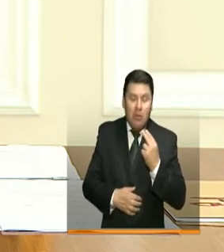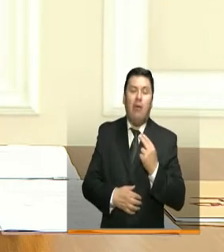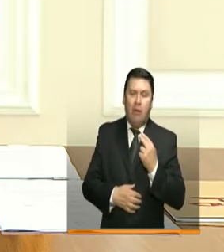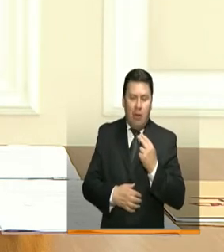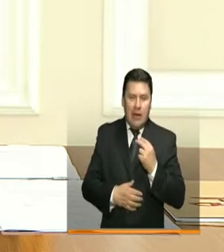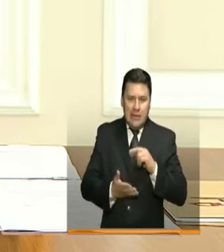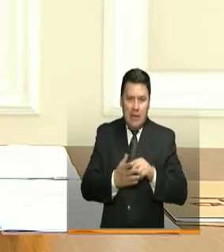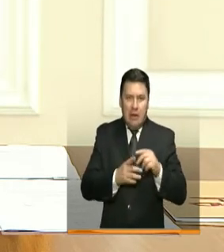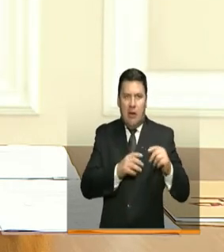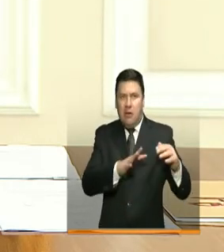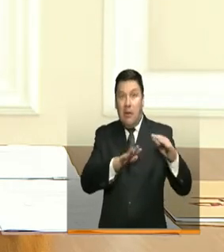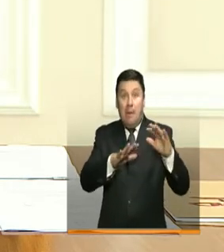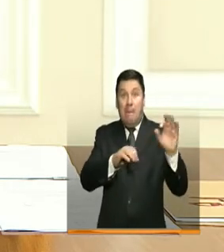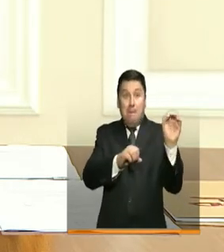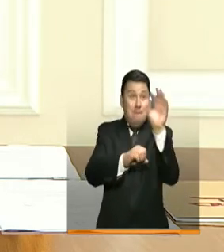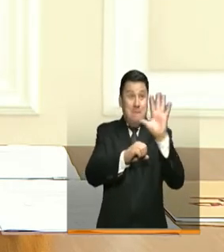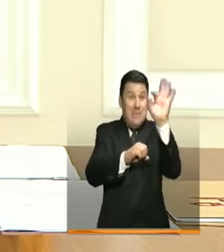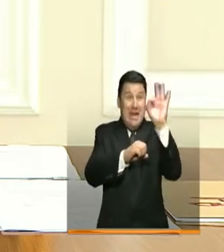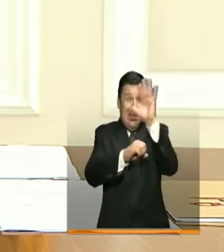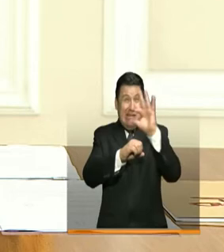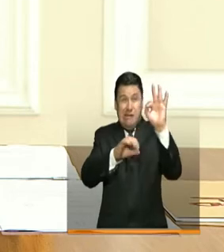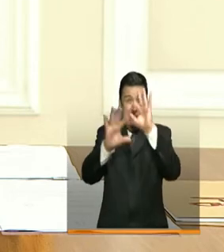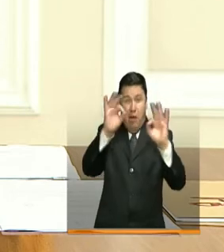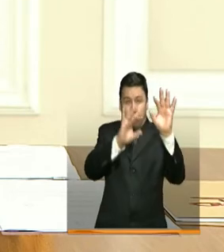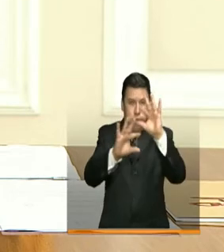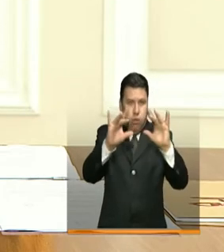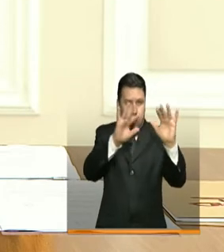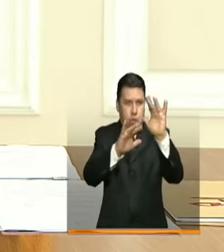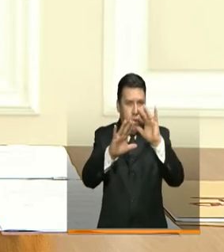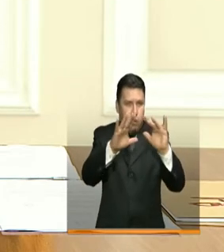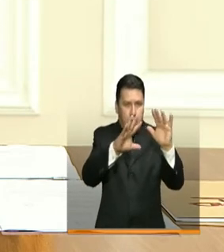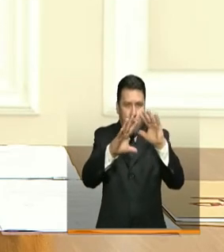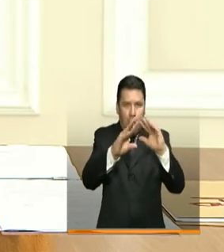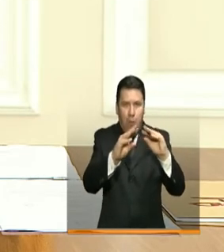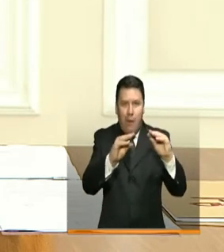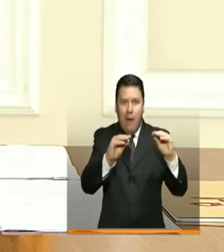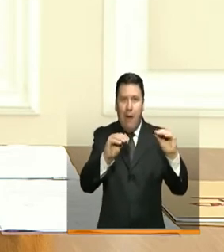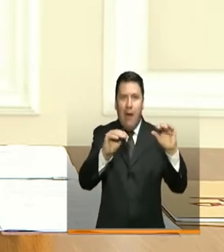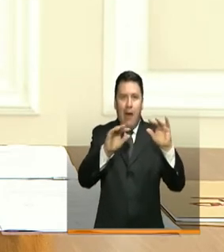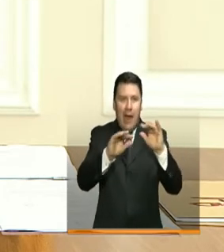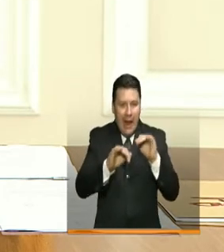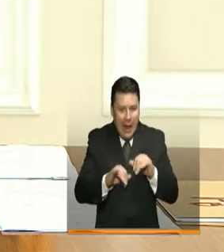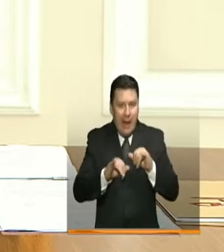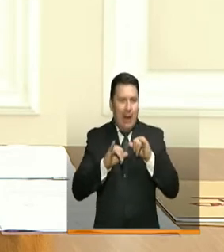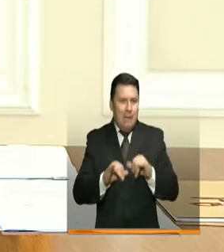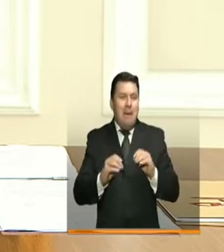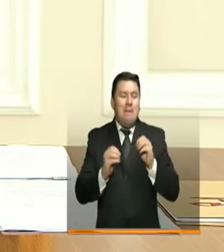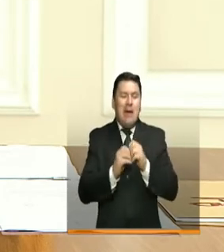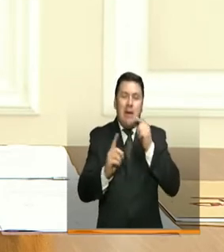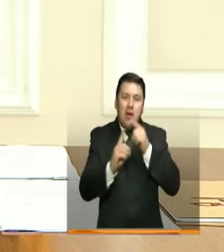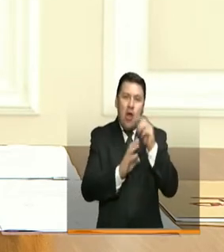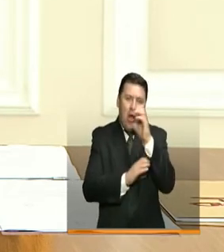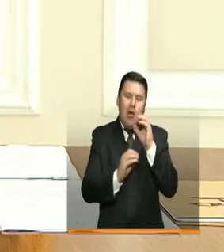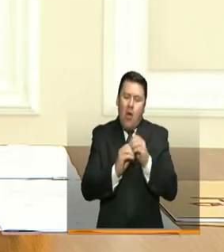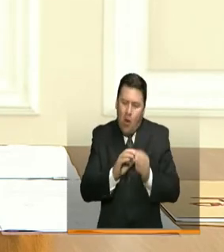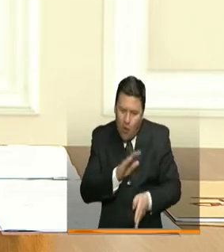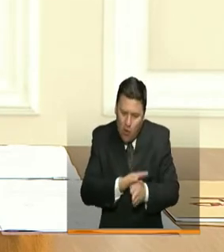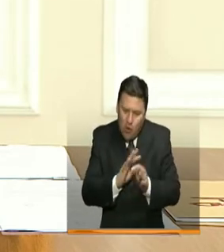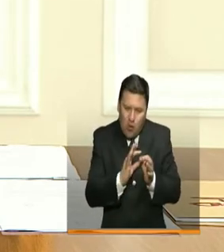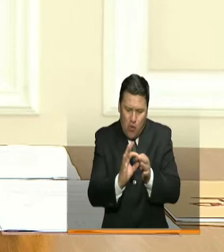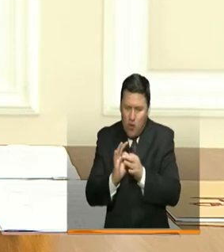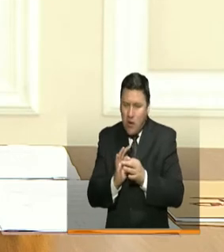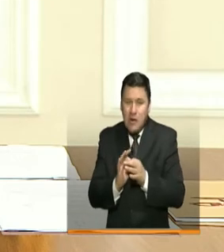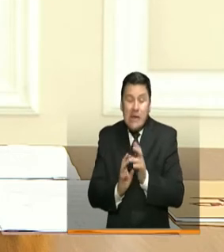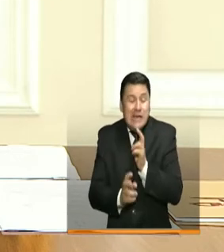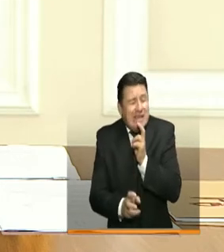vamos a quitar velocidad a la propagación de este virus, y Colombia debe permanecer siempre más unida que nunca. Y por